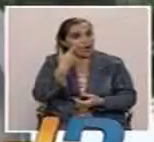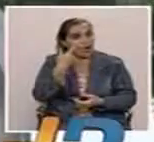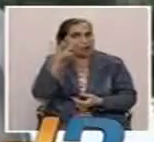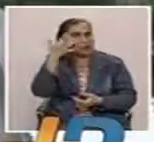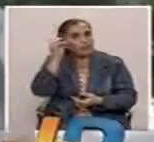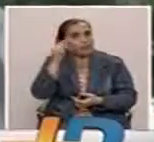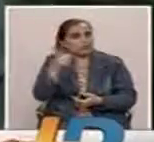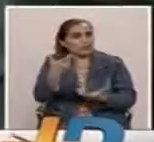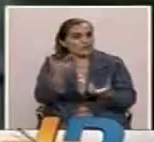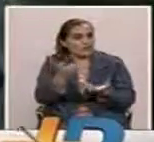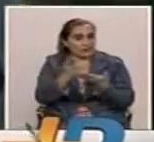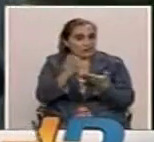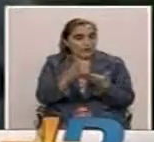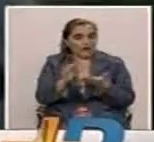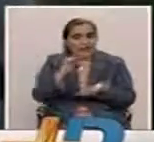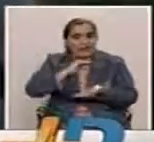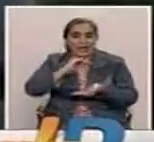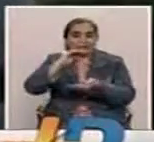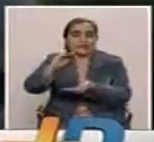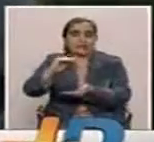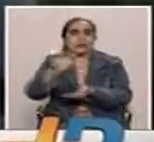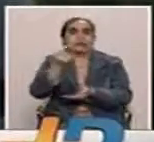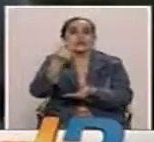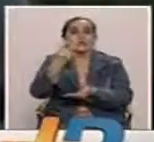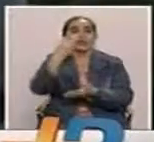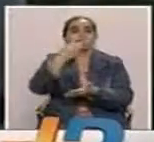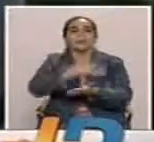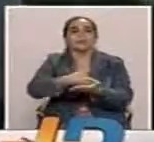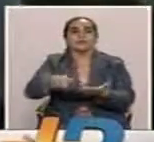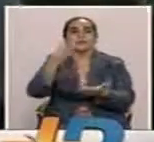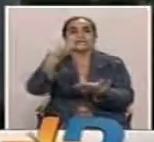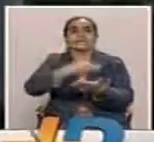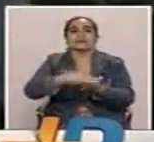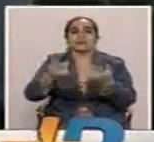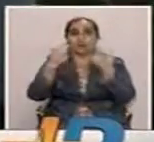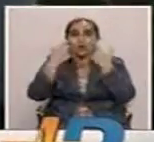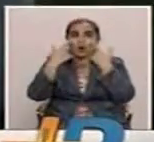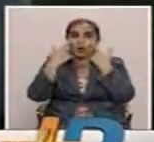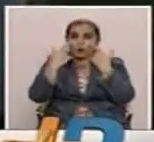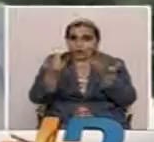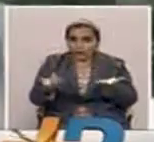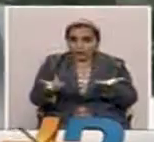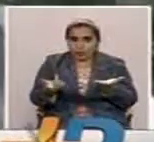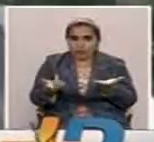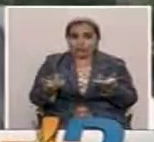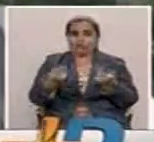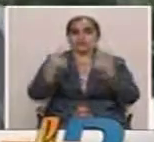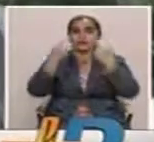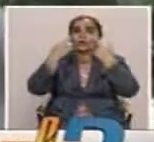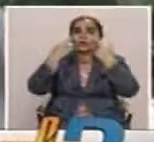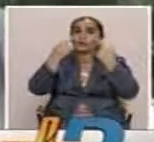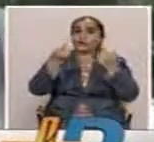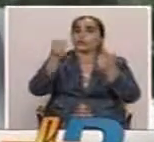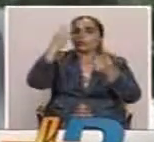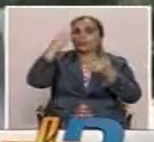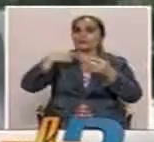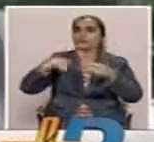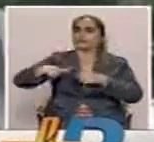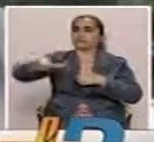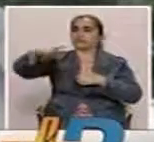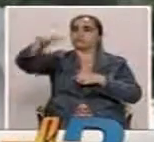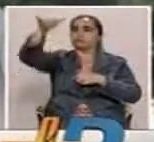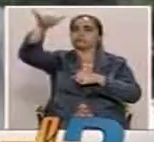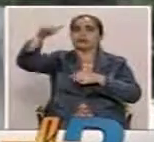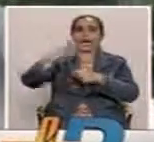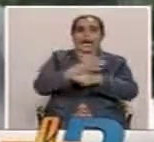que los niños van a pedir un equipo de 2, 3 millones de pesos que es asequible, pero que a irlo a volar en una parte cubierta sin la